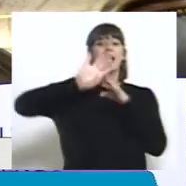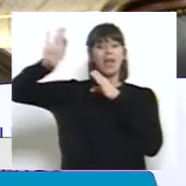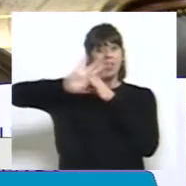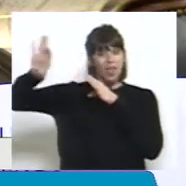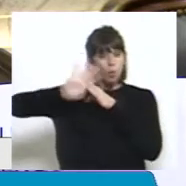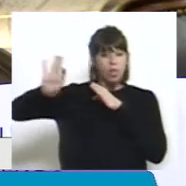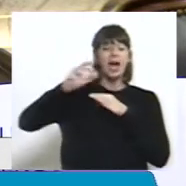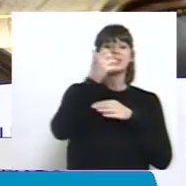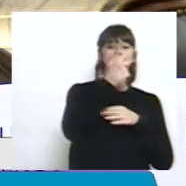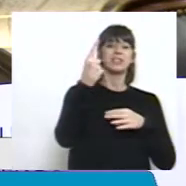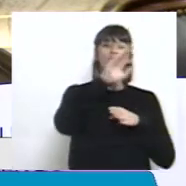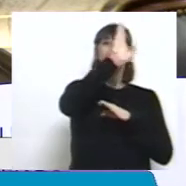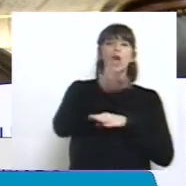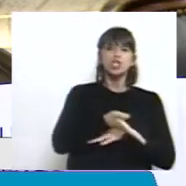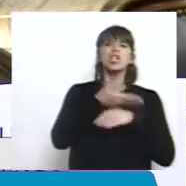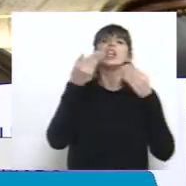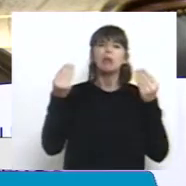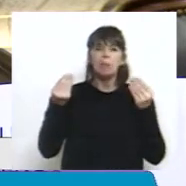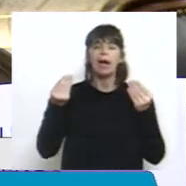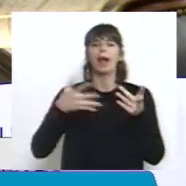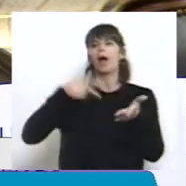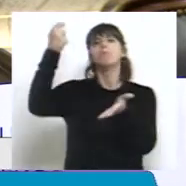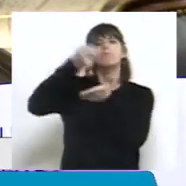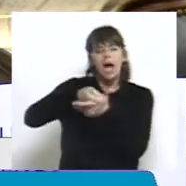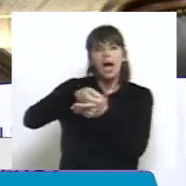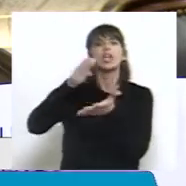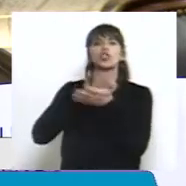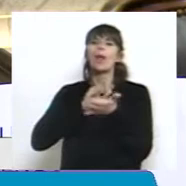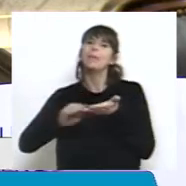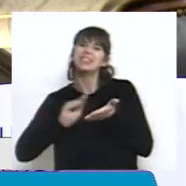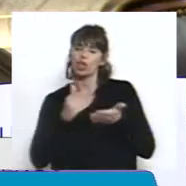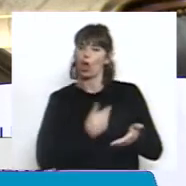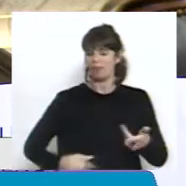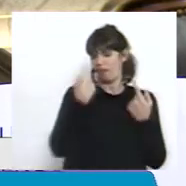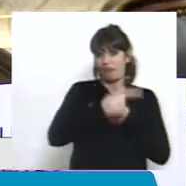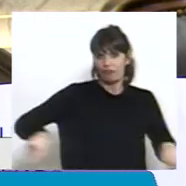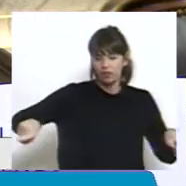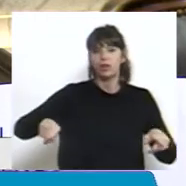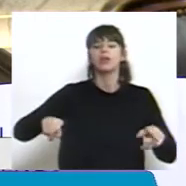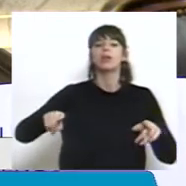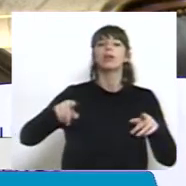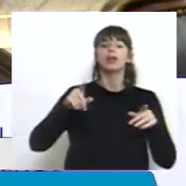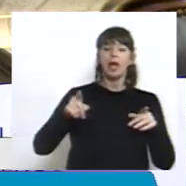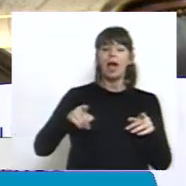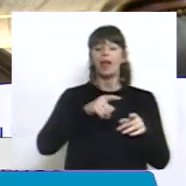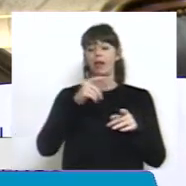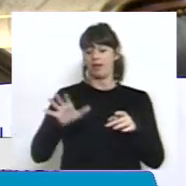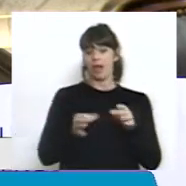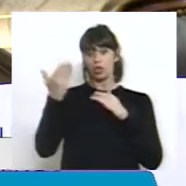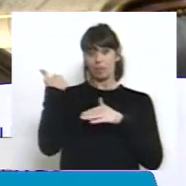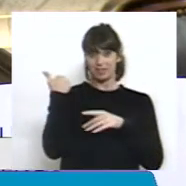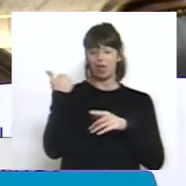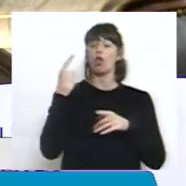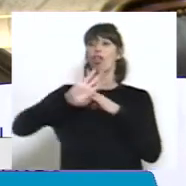se destinaba a los gastos de la administración gubernamental. Entre el 2009 y el 2014, solo el 1% de la